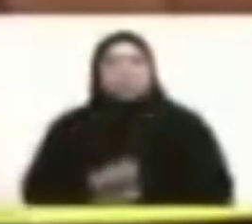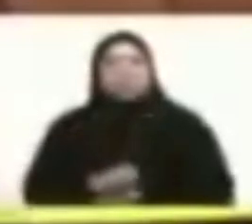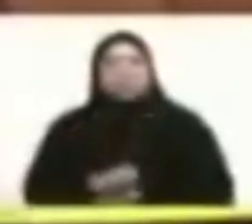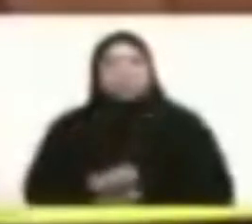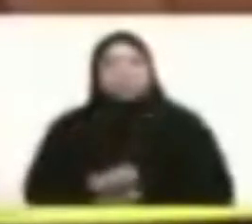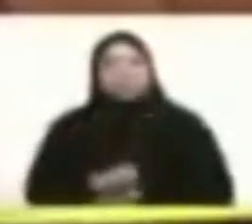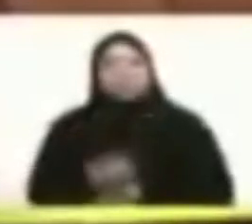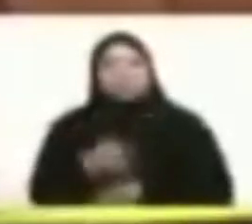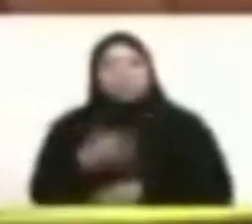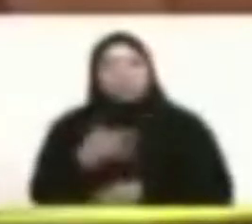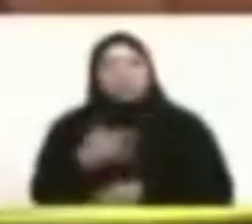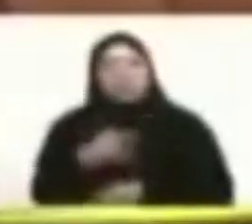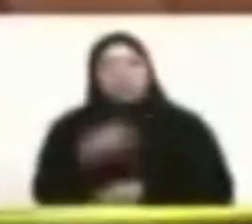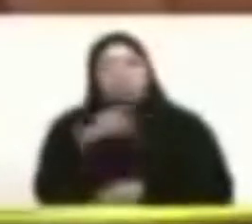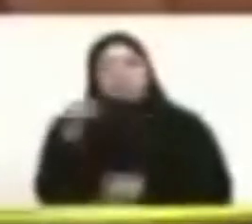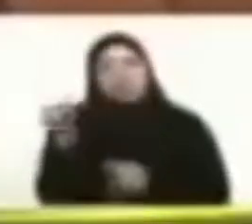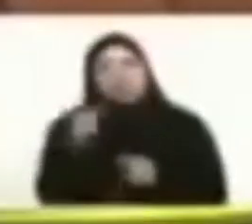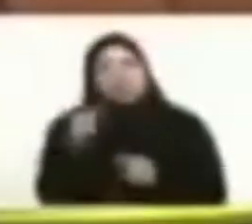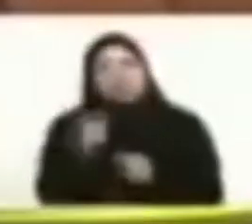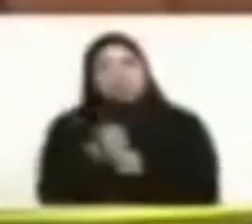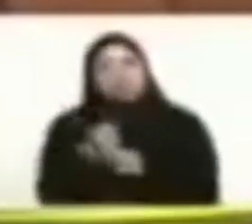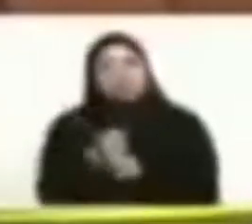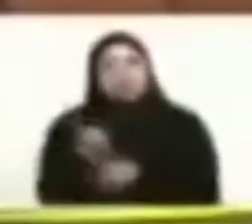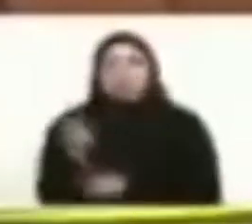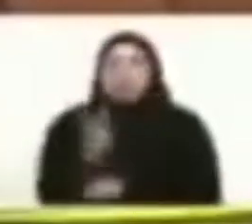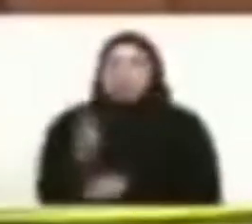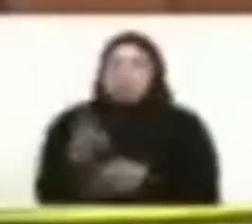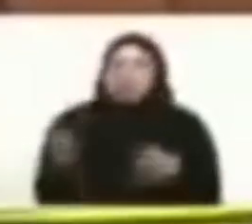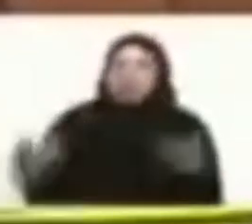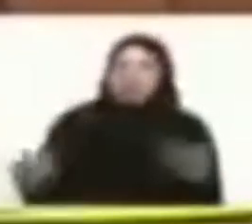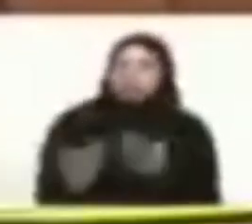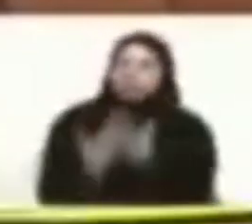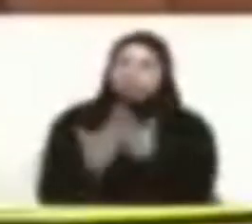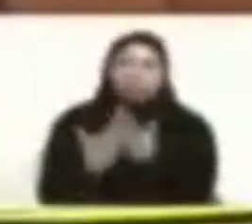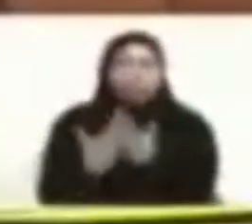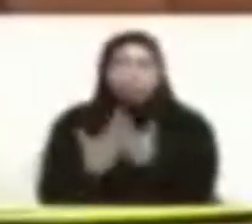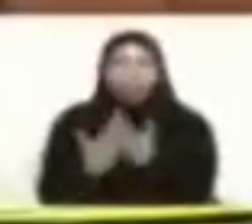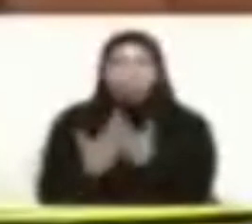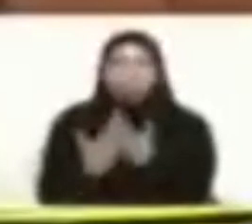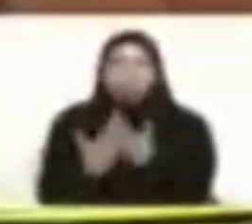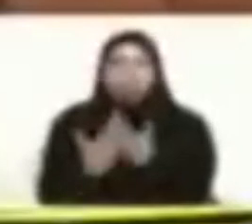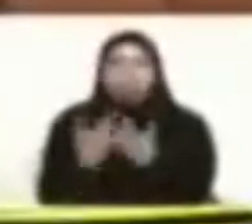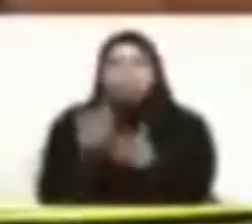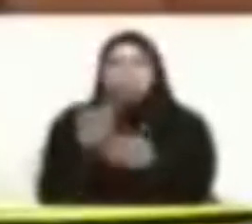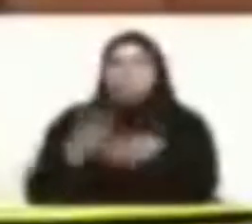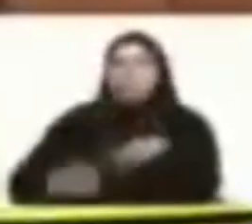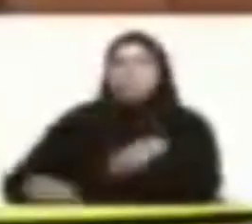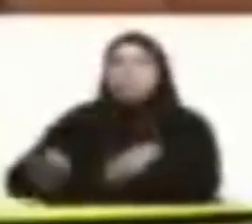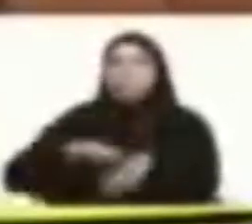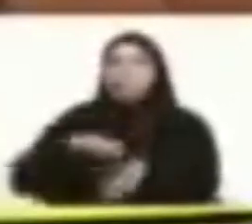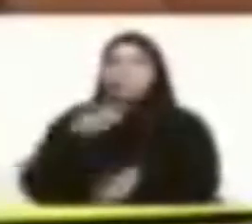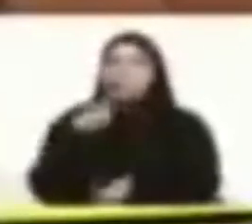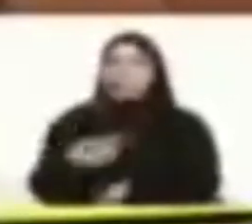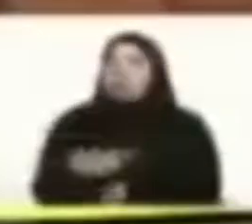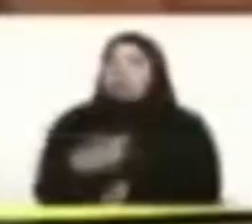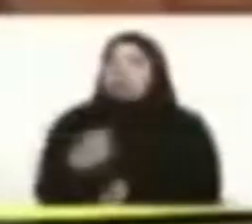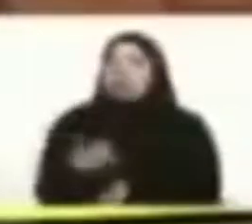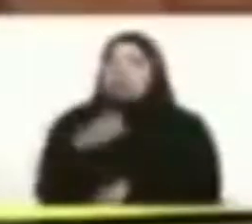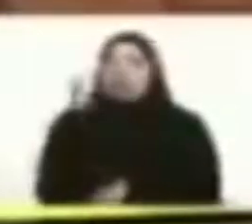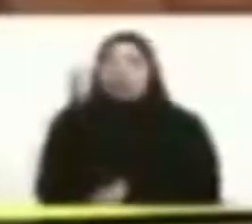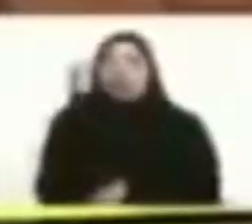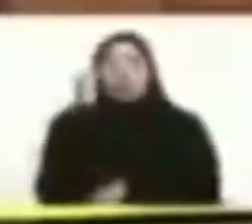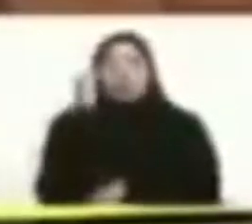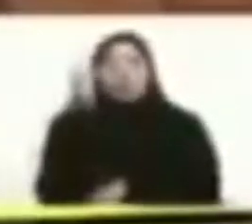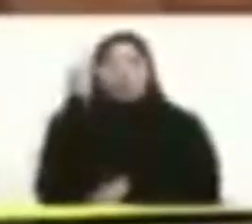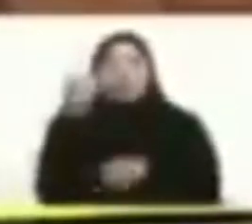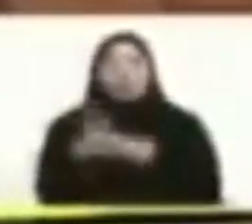Solamente te digo, no le abras las puertas de tu país al diablo. Y te digo algo que es peor. Piénsalo bien cuando te